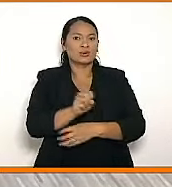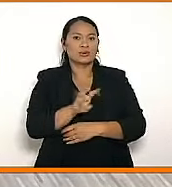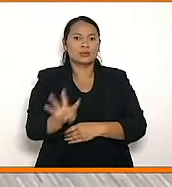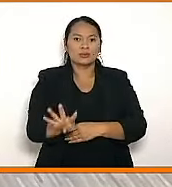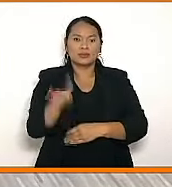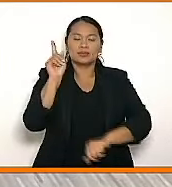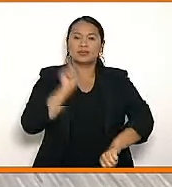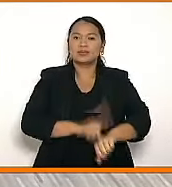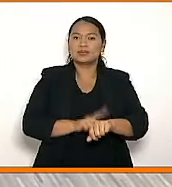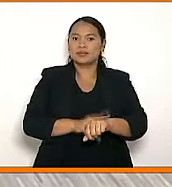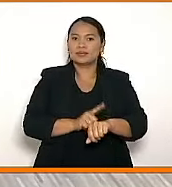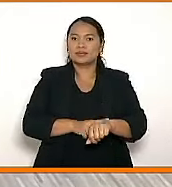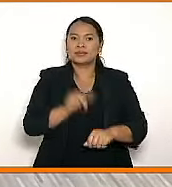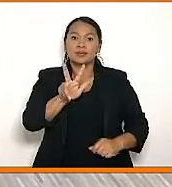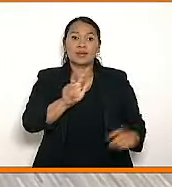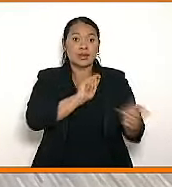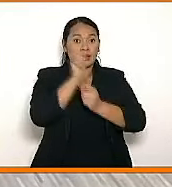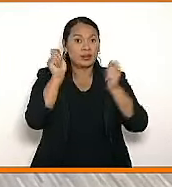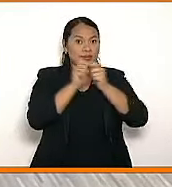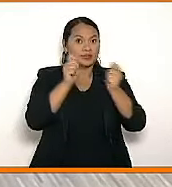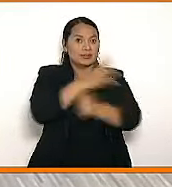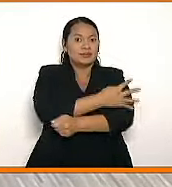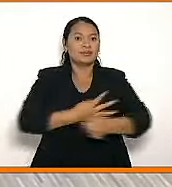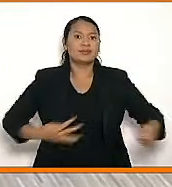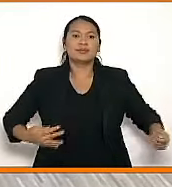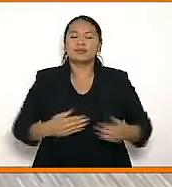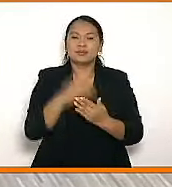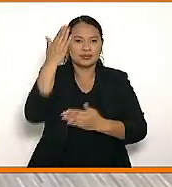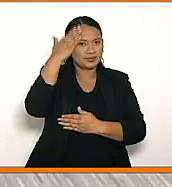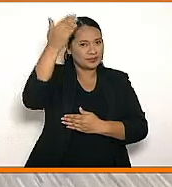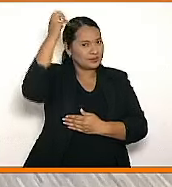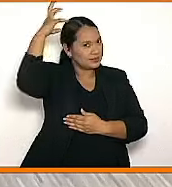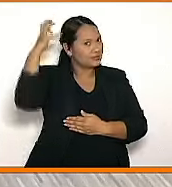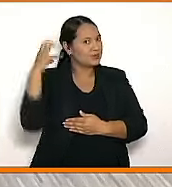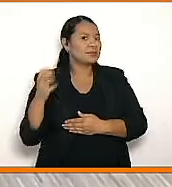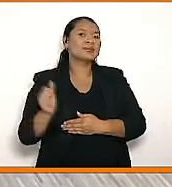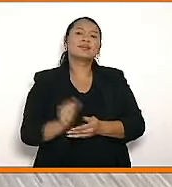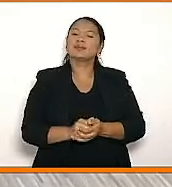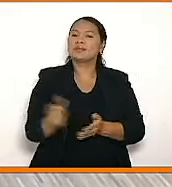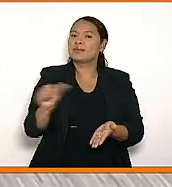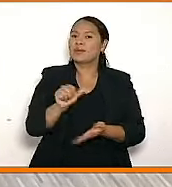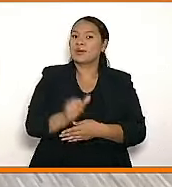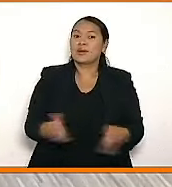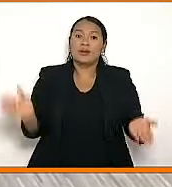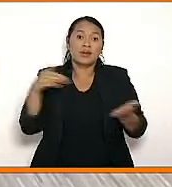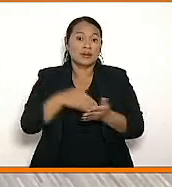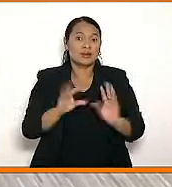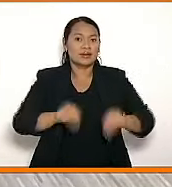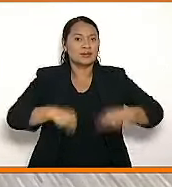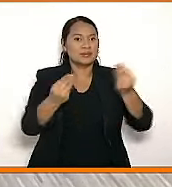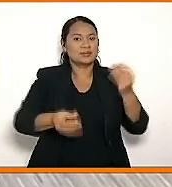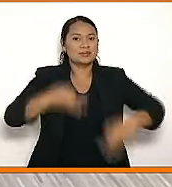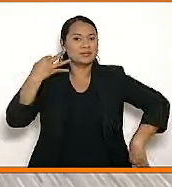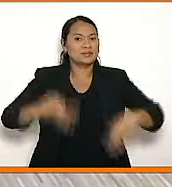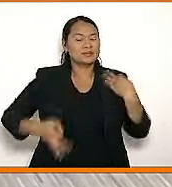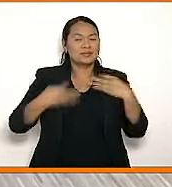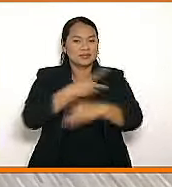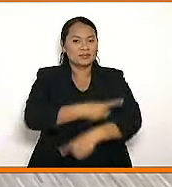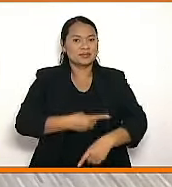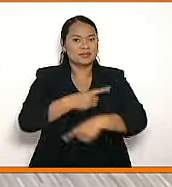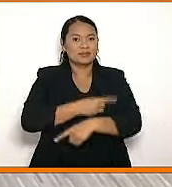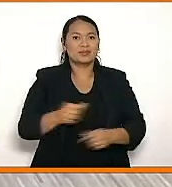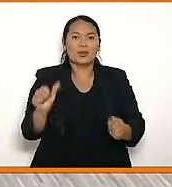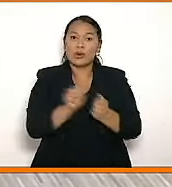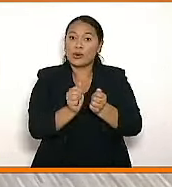2024. El reloj marca las 3 en punto de la tarde. Te saluda Charlyn Walter. Y nuevamente, con alegría, te llevamos la diversión